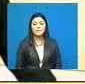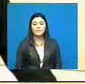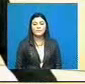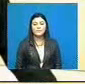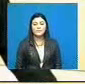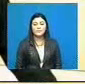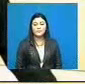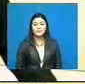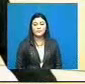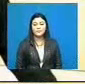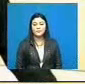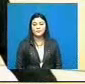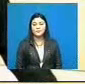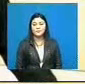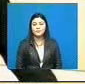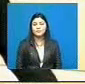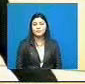Entonces, yo...